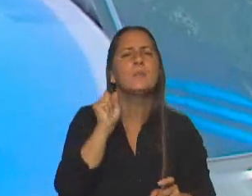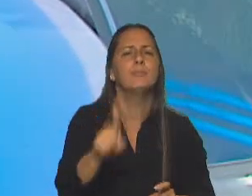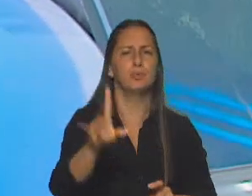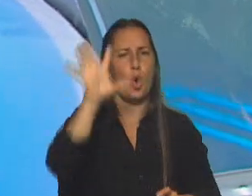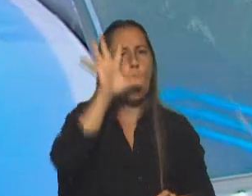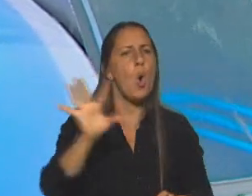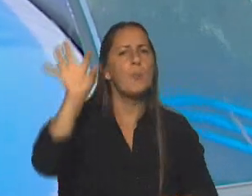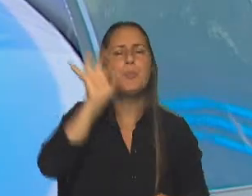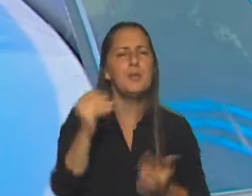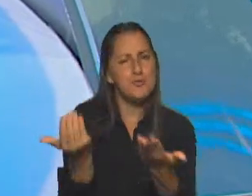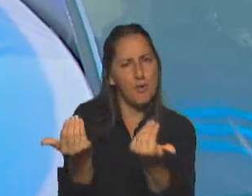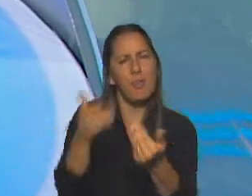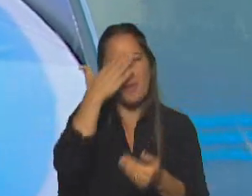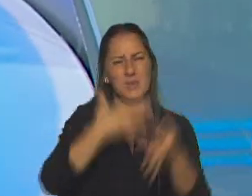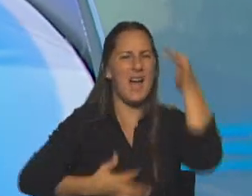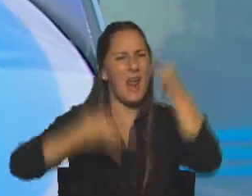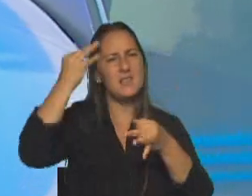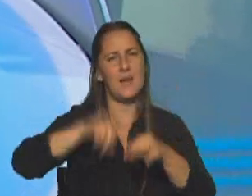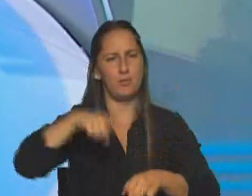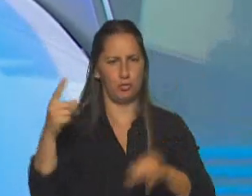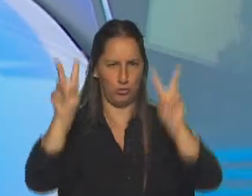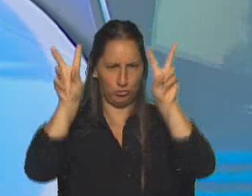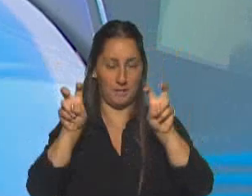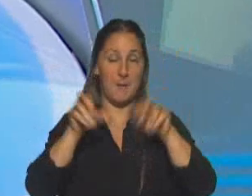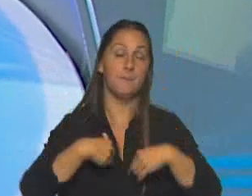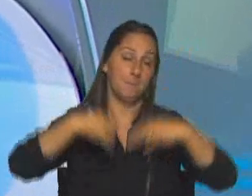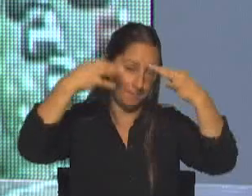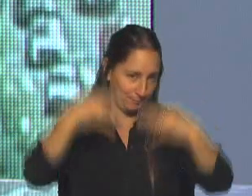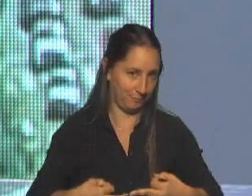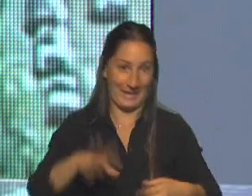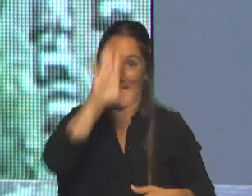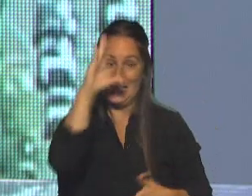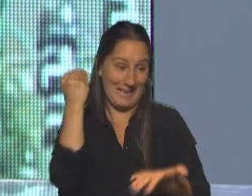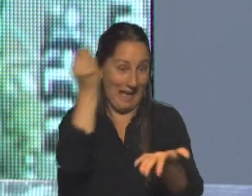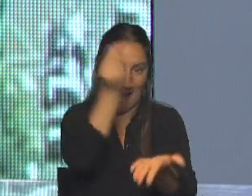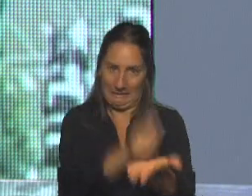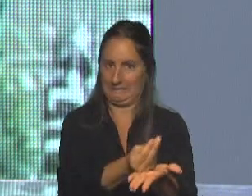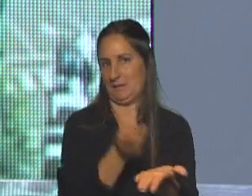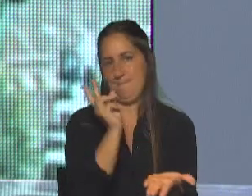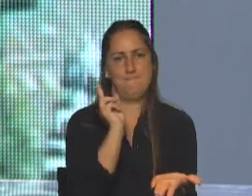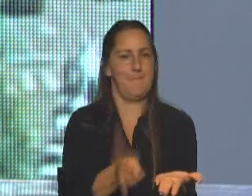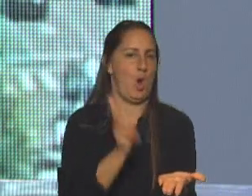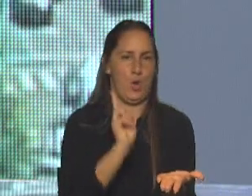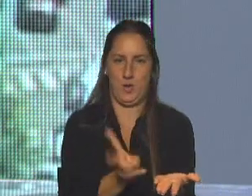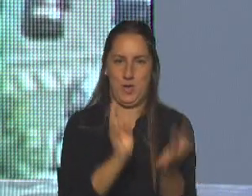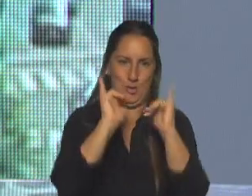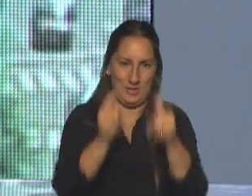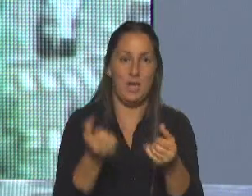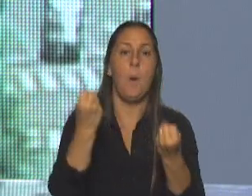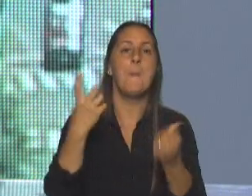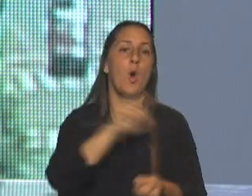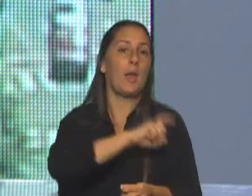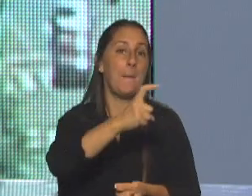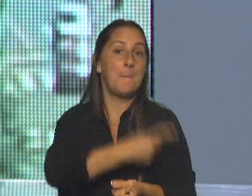estar analizando otros temas. Mira, a mí no me cabe ninguna duda que hay una proscripción, porque ya el Poder Judicial